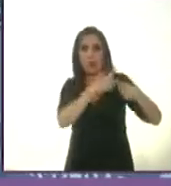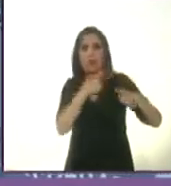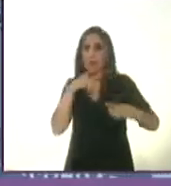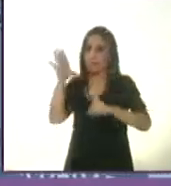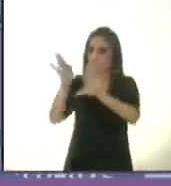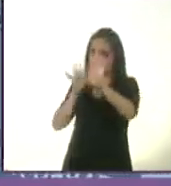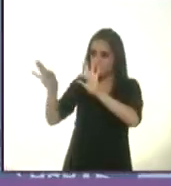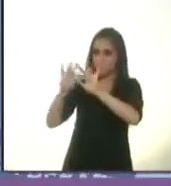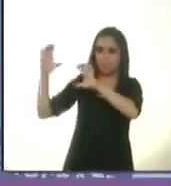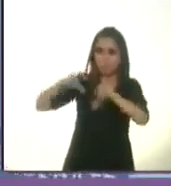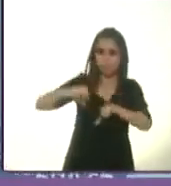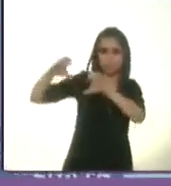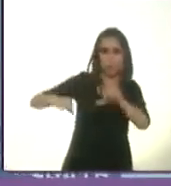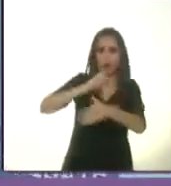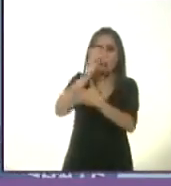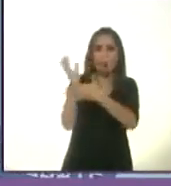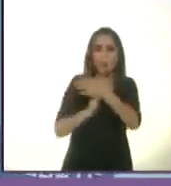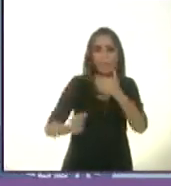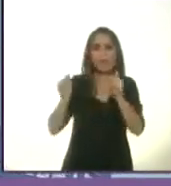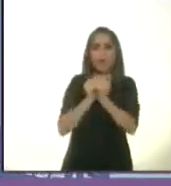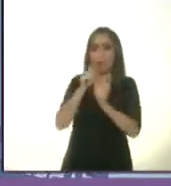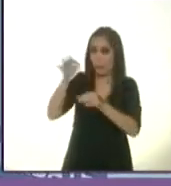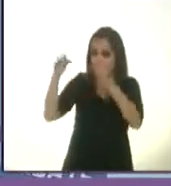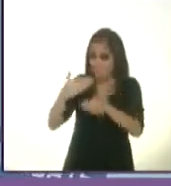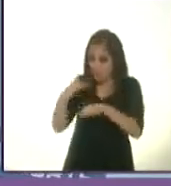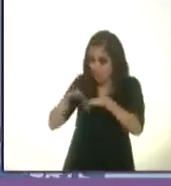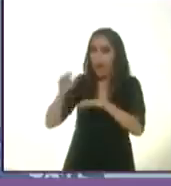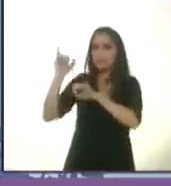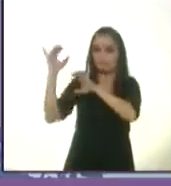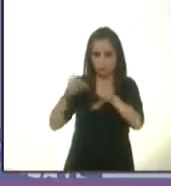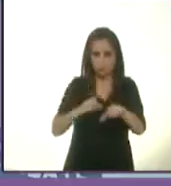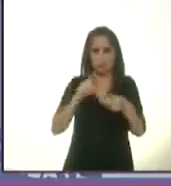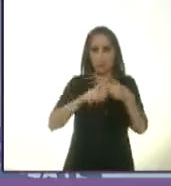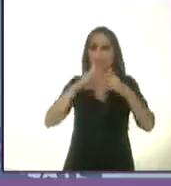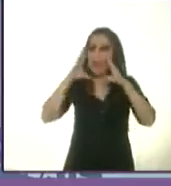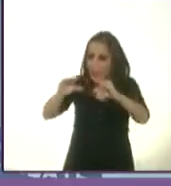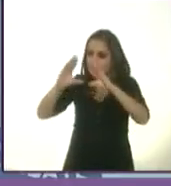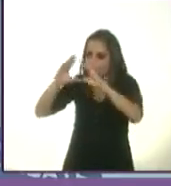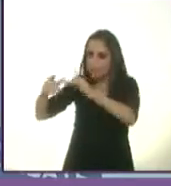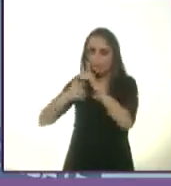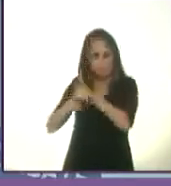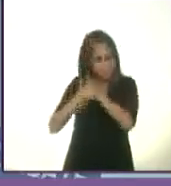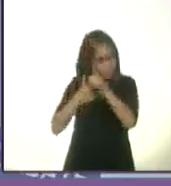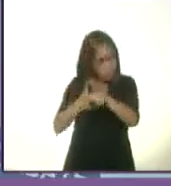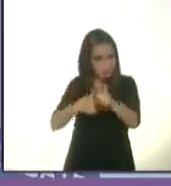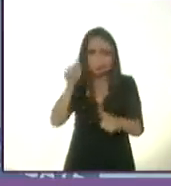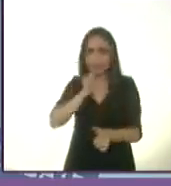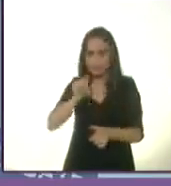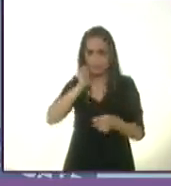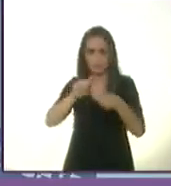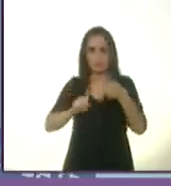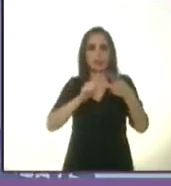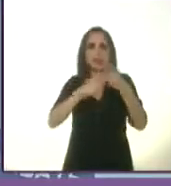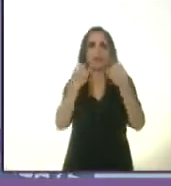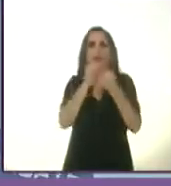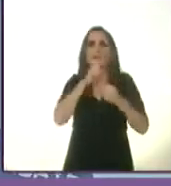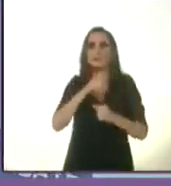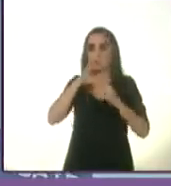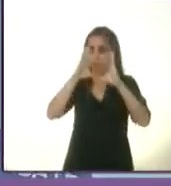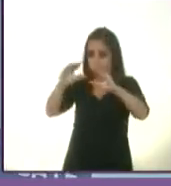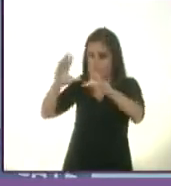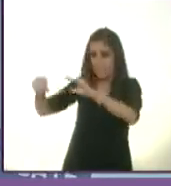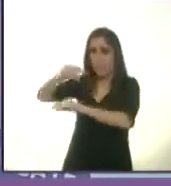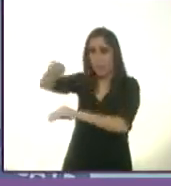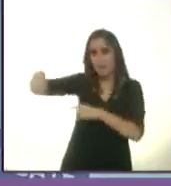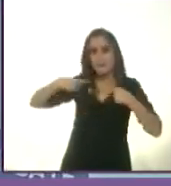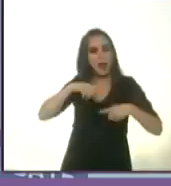en base a méritos segundo capacitación continua y tercera proporcionarles las herramientas necesarias